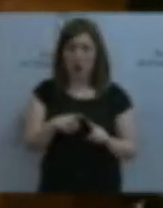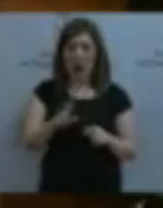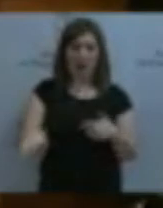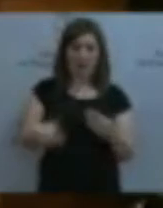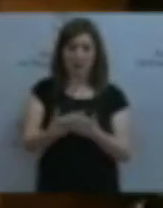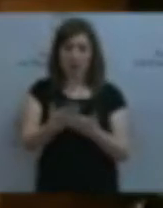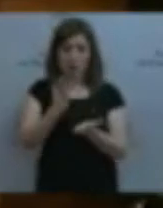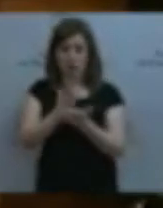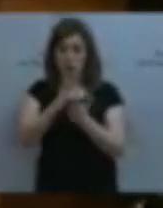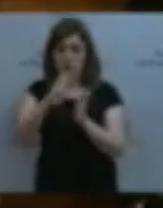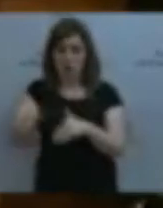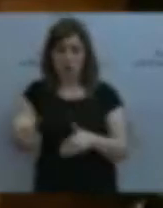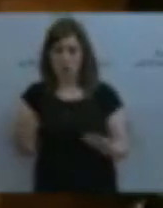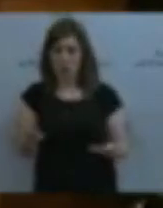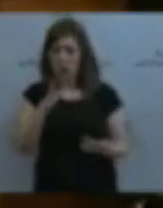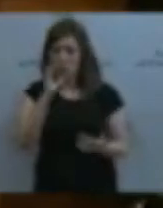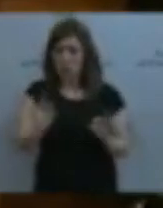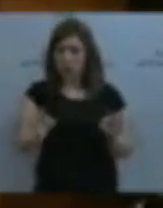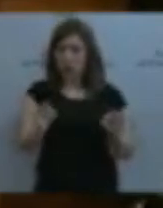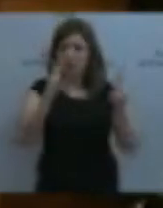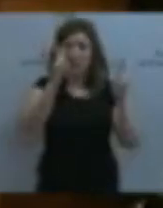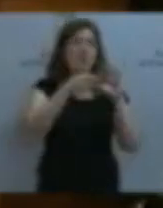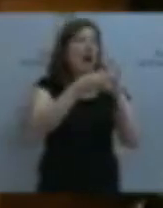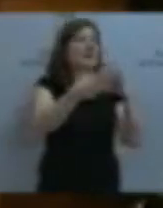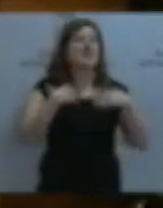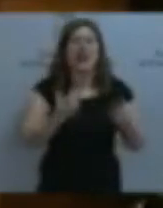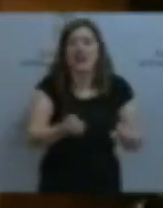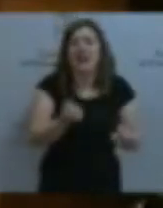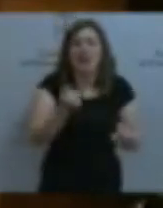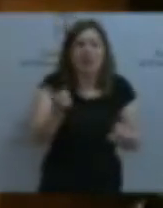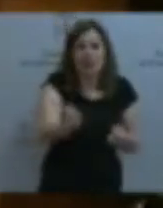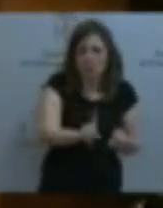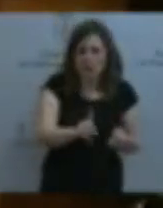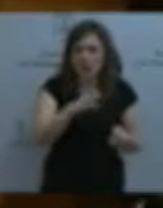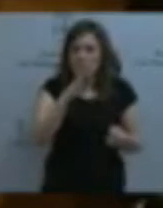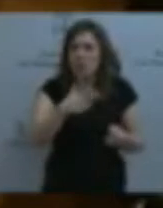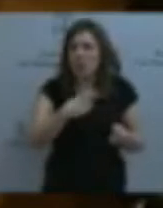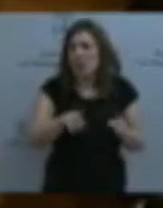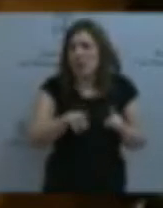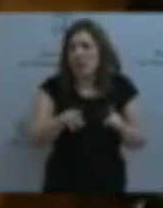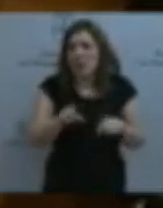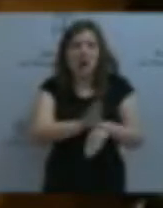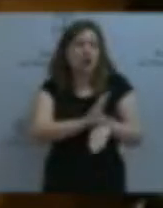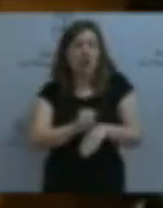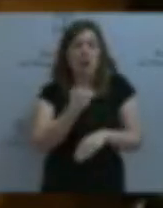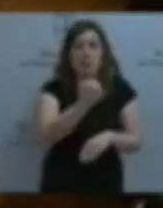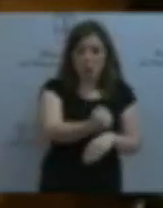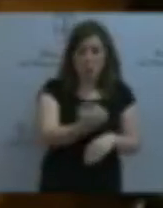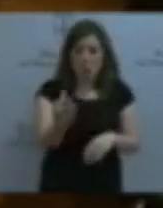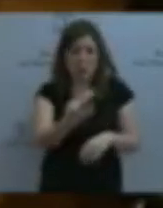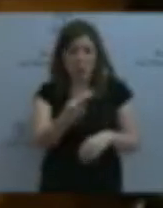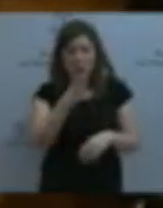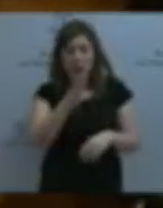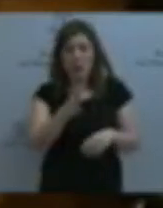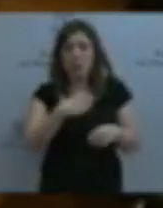la denuncia no se centraba en cuestiones de sanidad. Sanidad puede ser la consejería, algo así como el primo de Zumosol, que ustedes tienen que llamar para poder cerrar